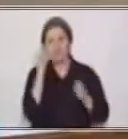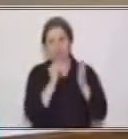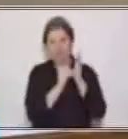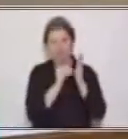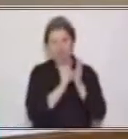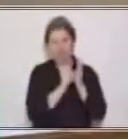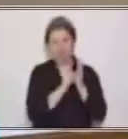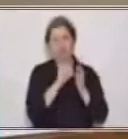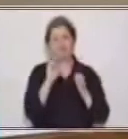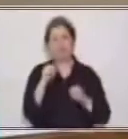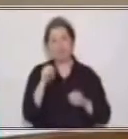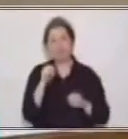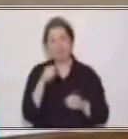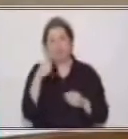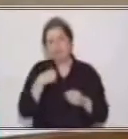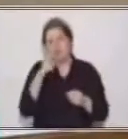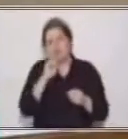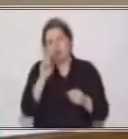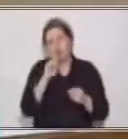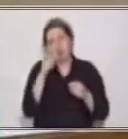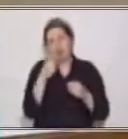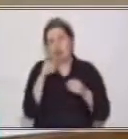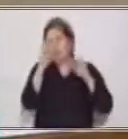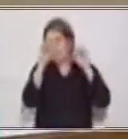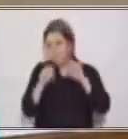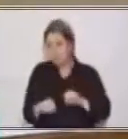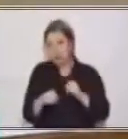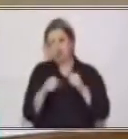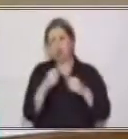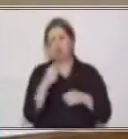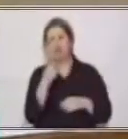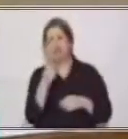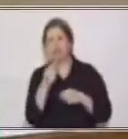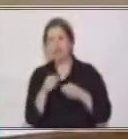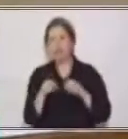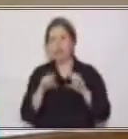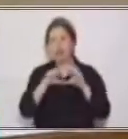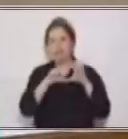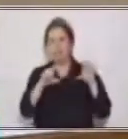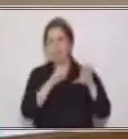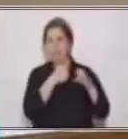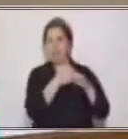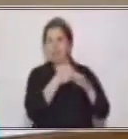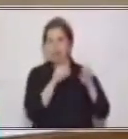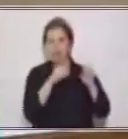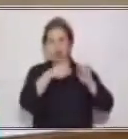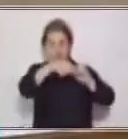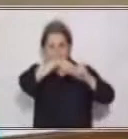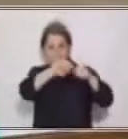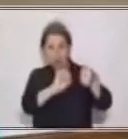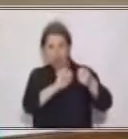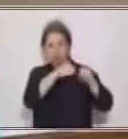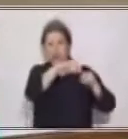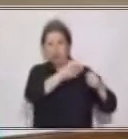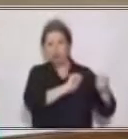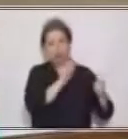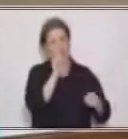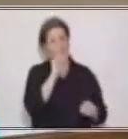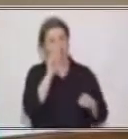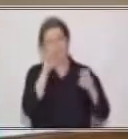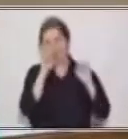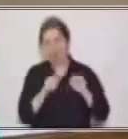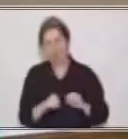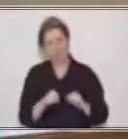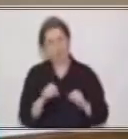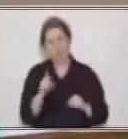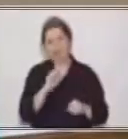estamos hablando. Yo no puedo venir y partir un pedacito de un billete de a 20 porque necesito un pedacito más. Quiero hablar